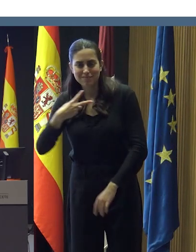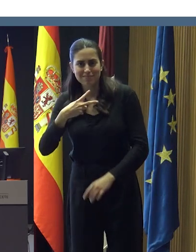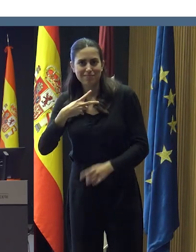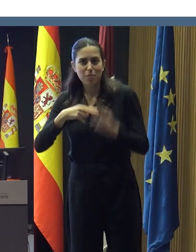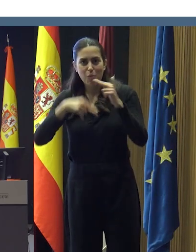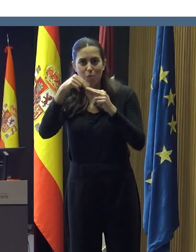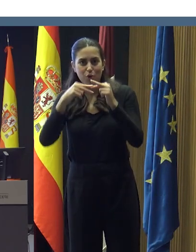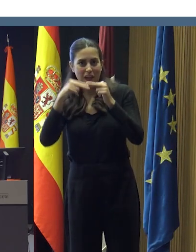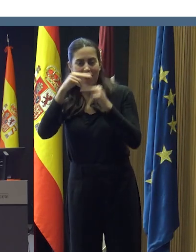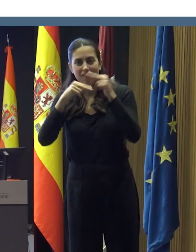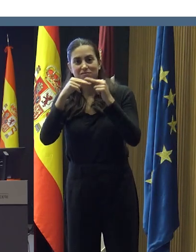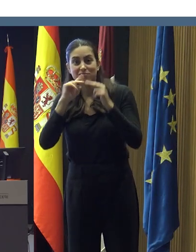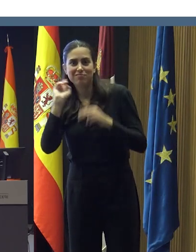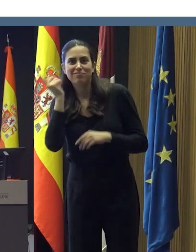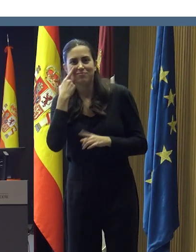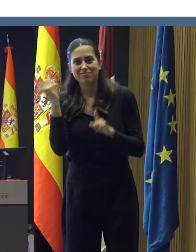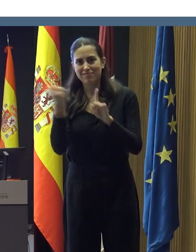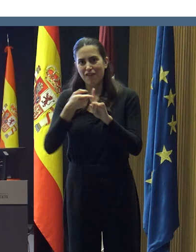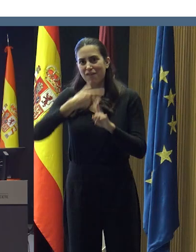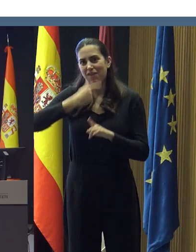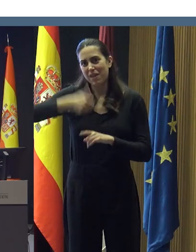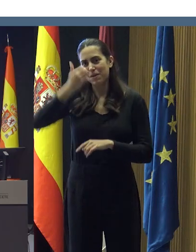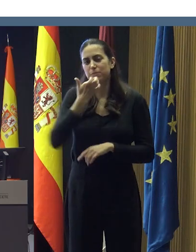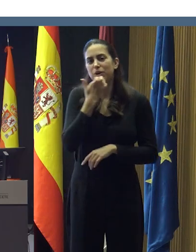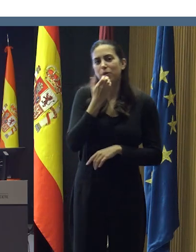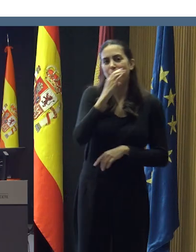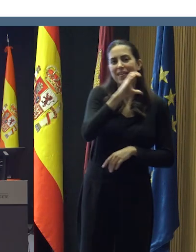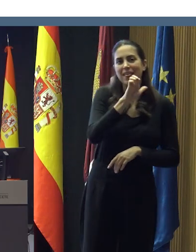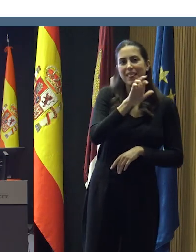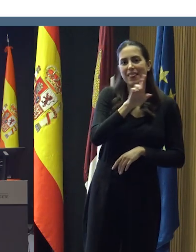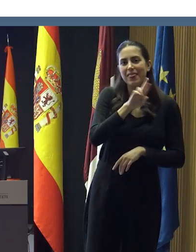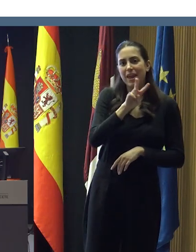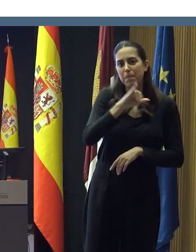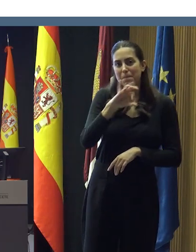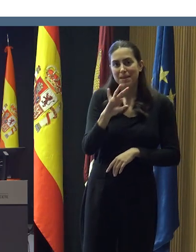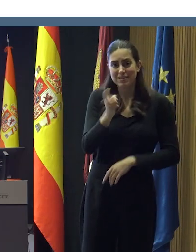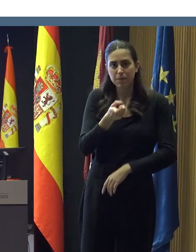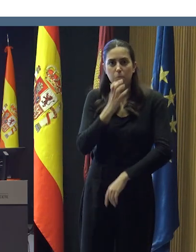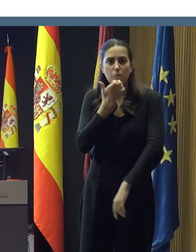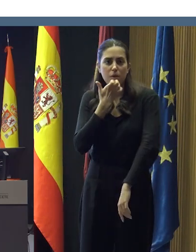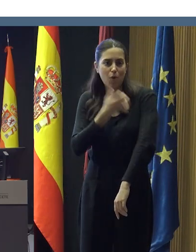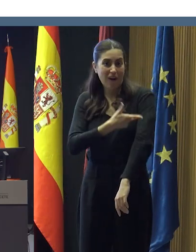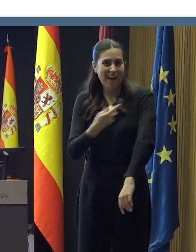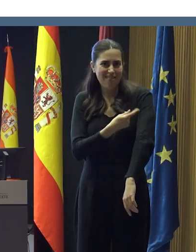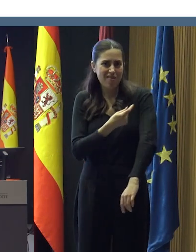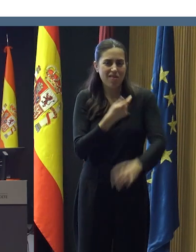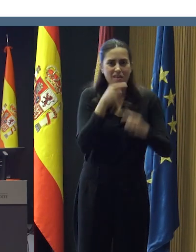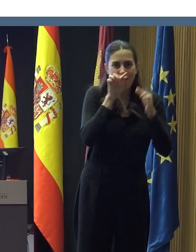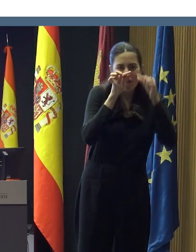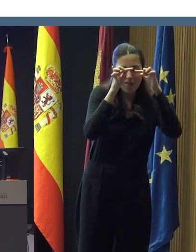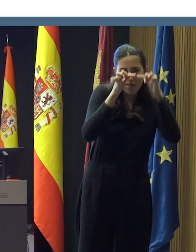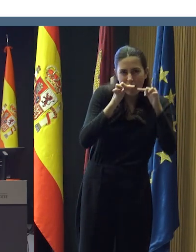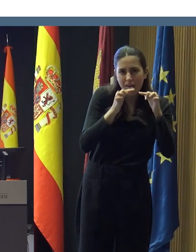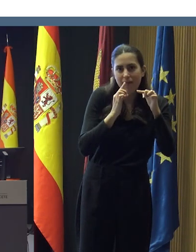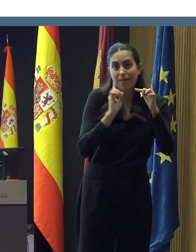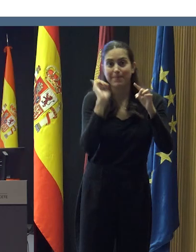detectarse. Pasa lo mismo con el cáncer de cervix, con algunos tipos tumorales que hay marcadores que se pueden detectar en sangre. Esos marcadores a veces son muy específicos y otras